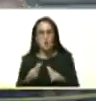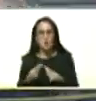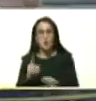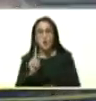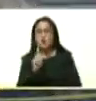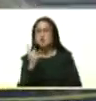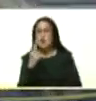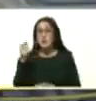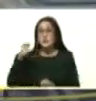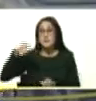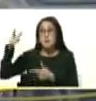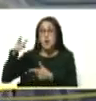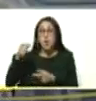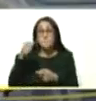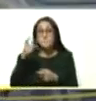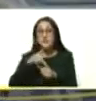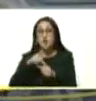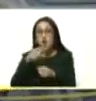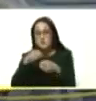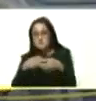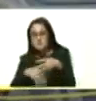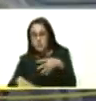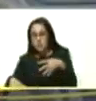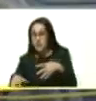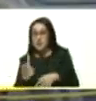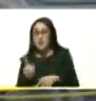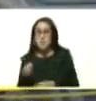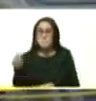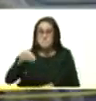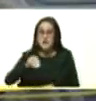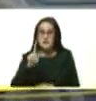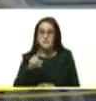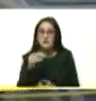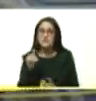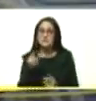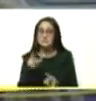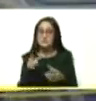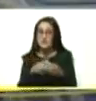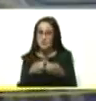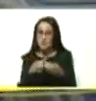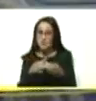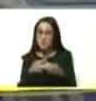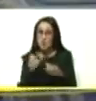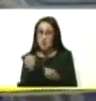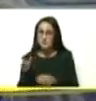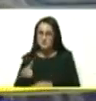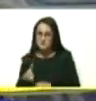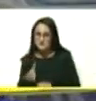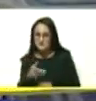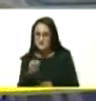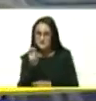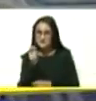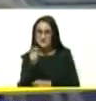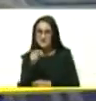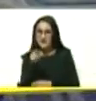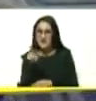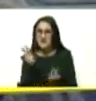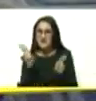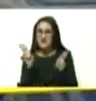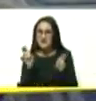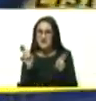exportar petróleo y todos sus derivados. Y fue precisamente en este sector, y fue precisamente en el sector acuícola, que ha sido uno de los temas que